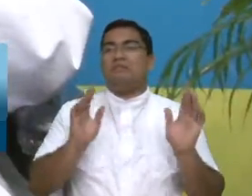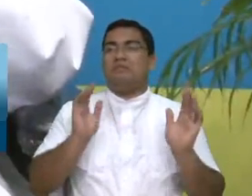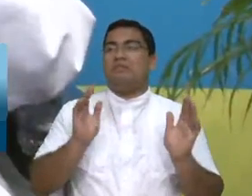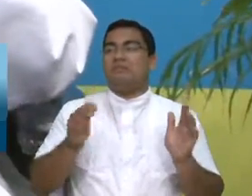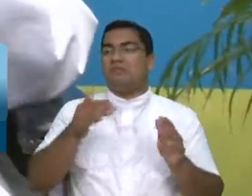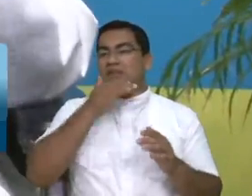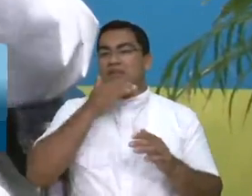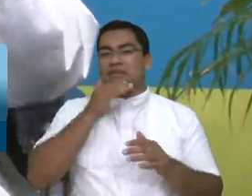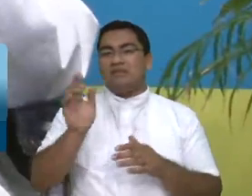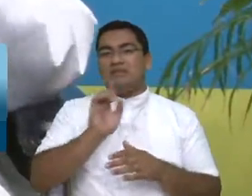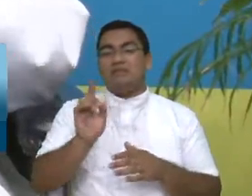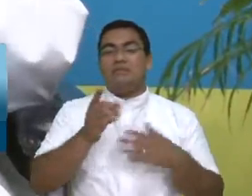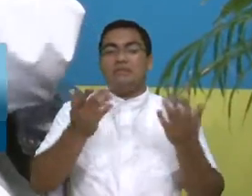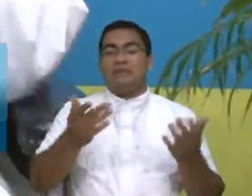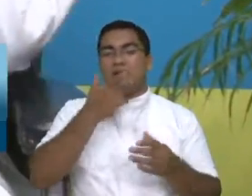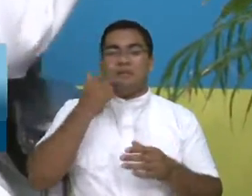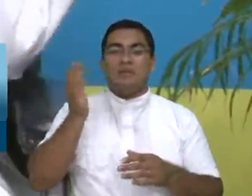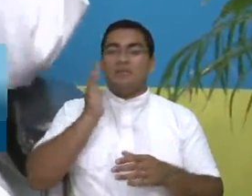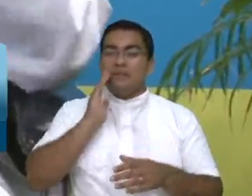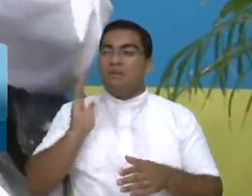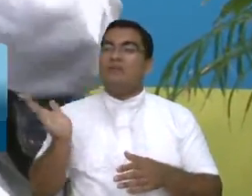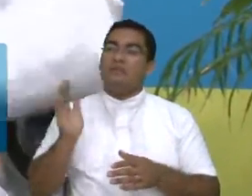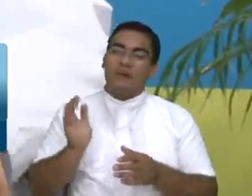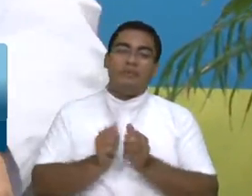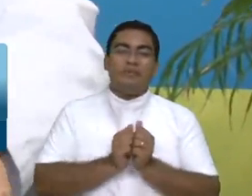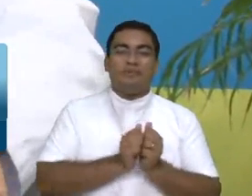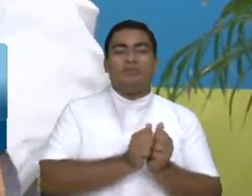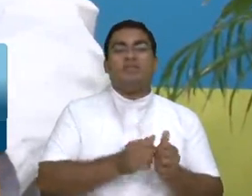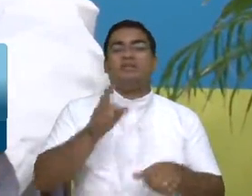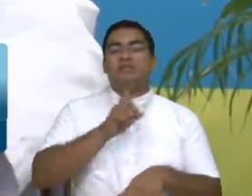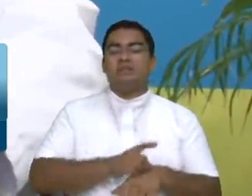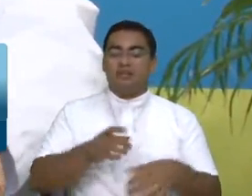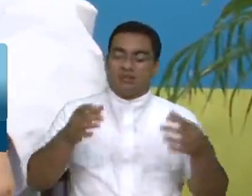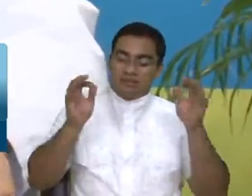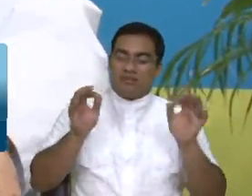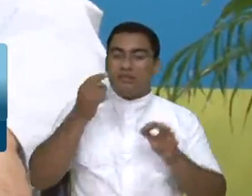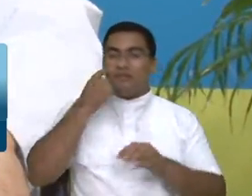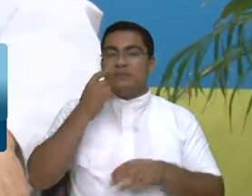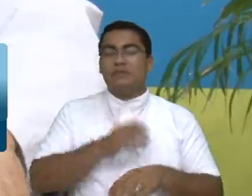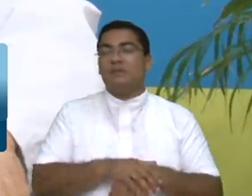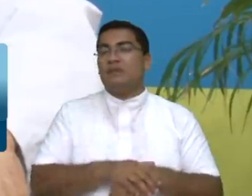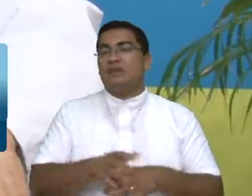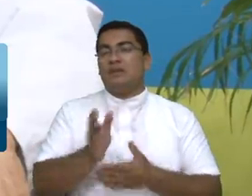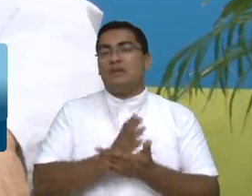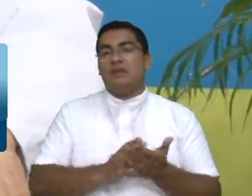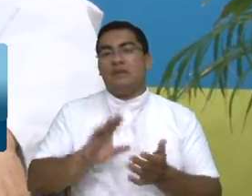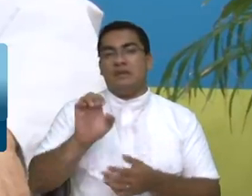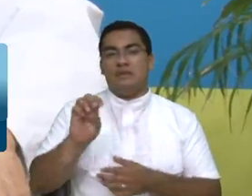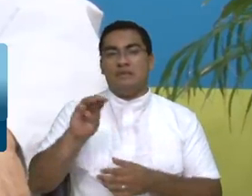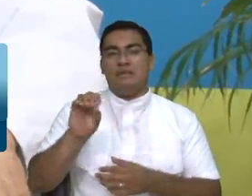la atención para que los padres vayan o él mismo diga, voy a ir al médico a que me revisen, ¿verdad? Okay. Tenemos casos de algunos hemofílicos que